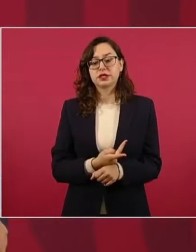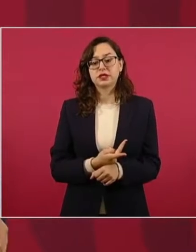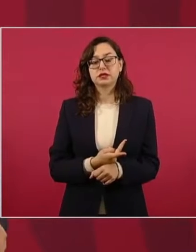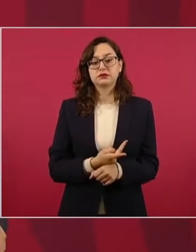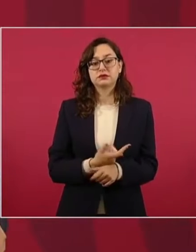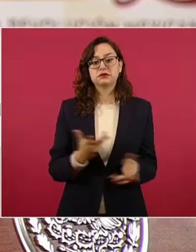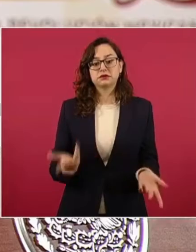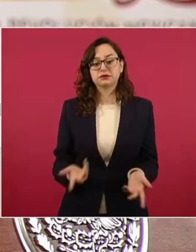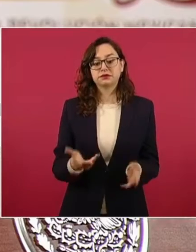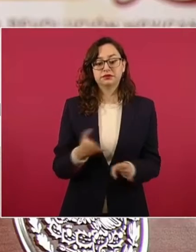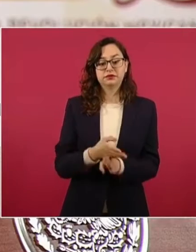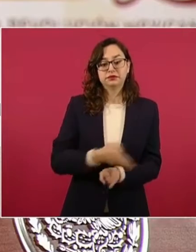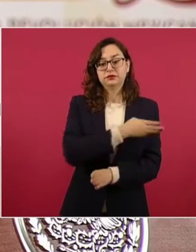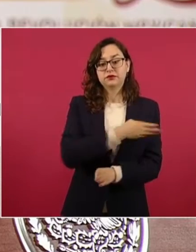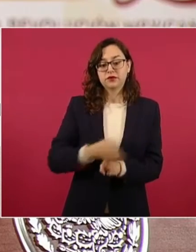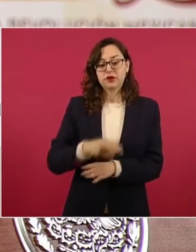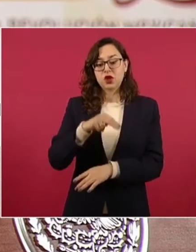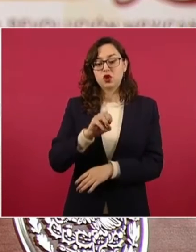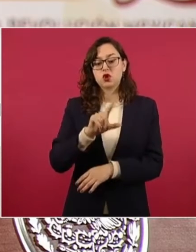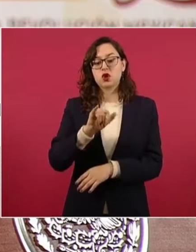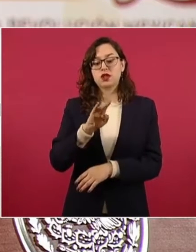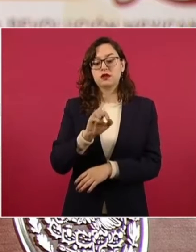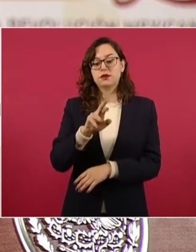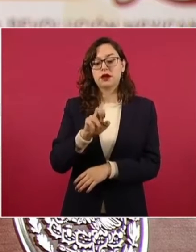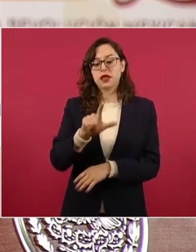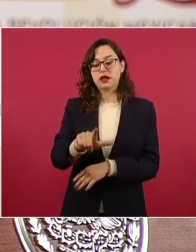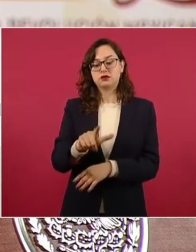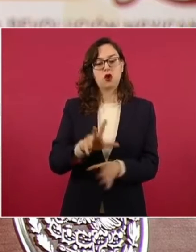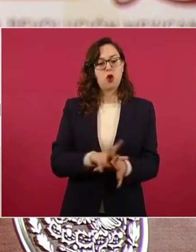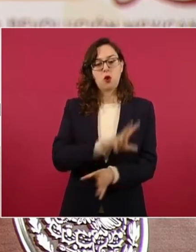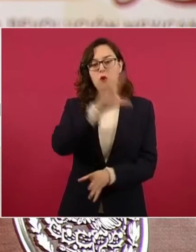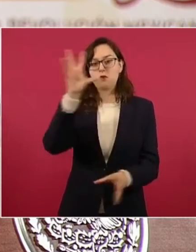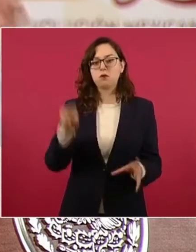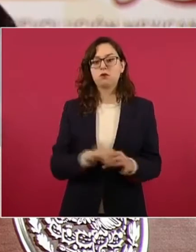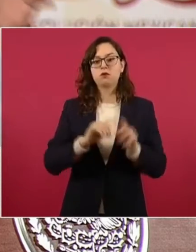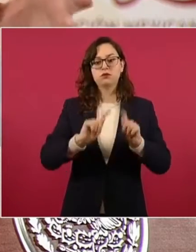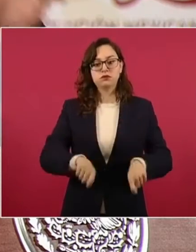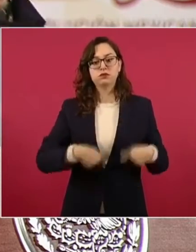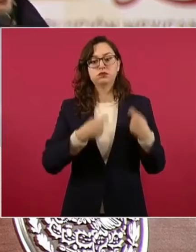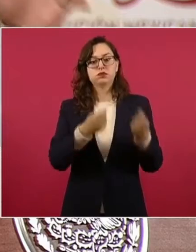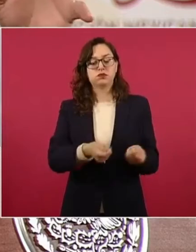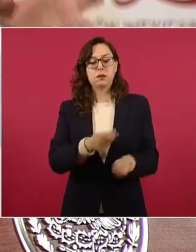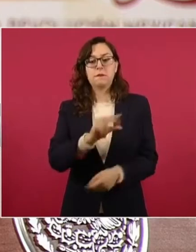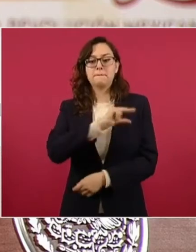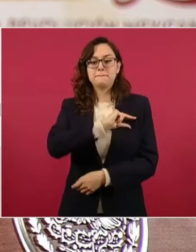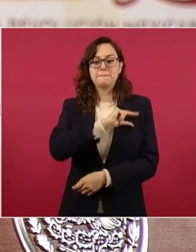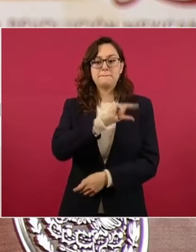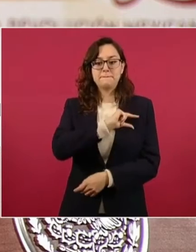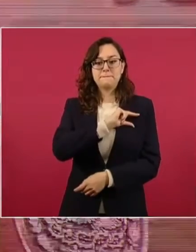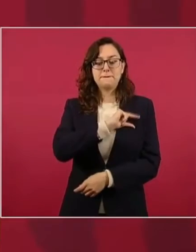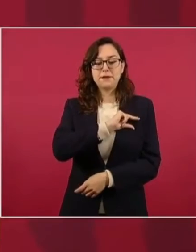neoliberales corruptos a la privatización de la educación. Era como una bandera, como un símbolo.